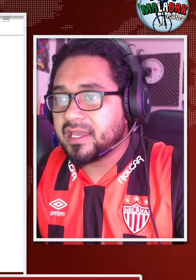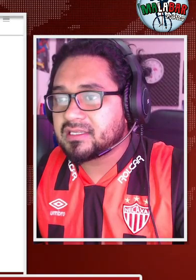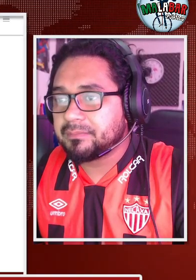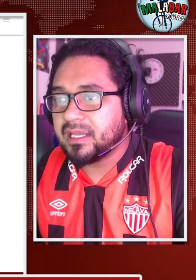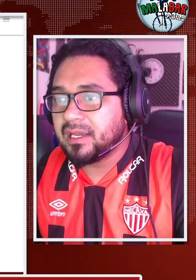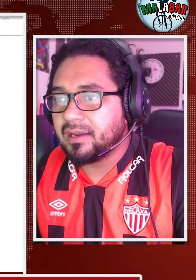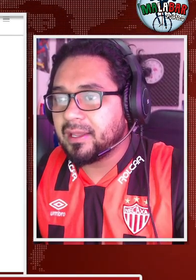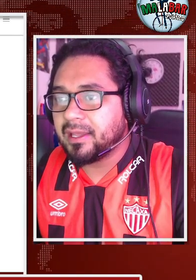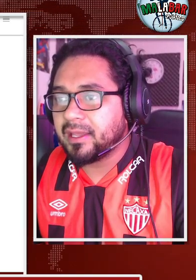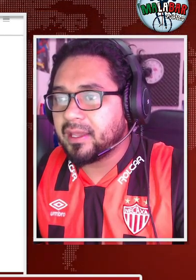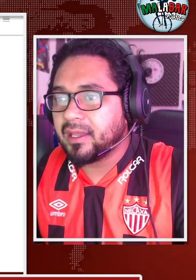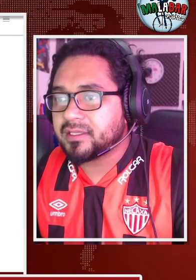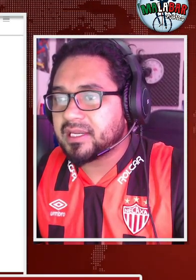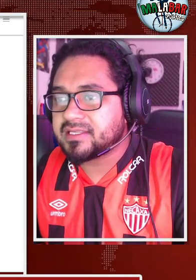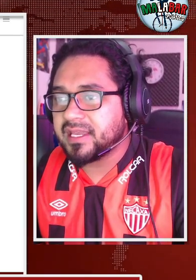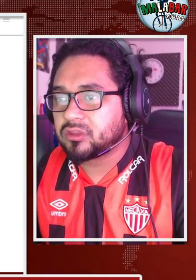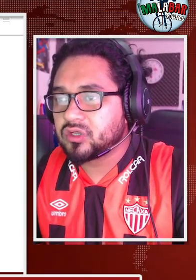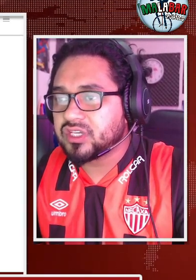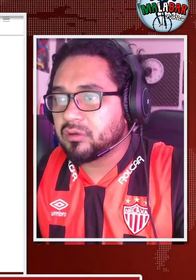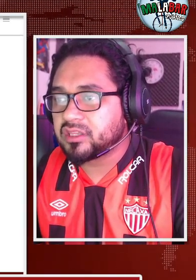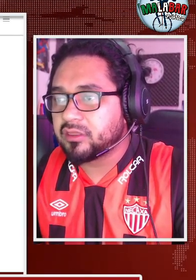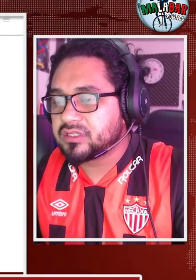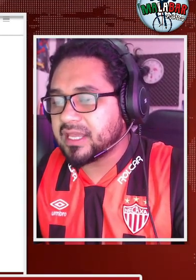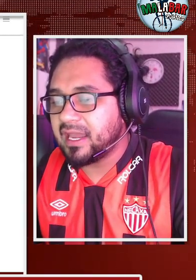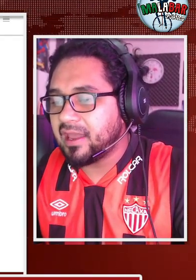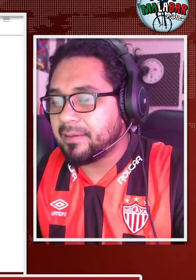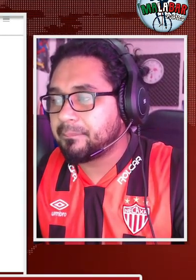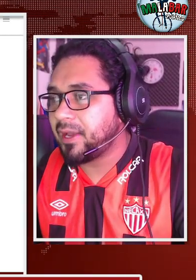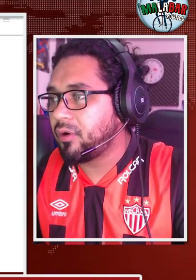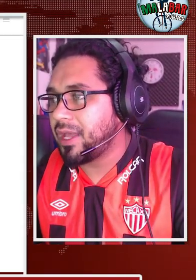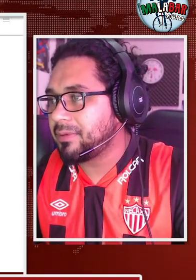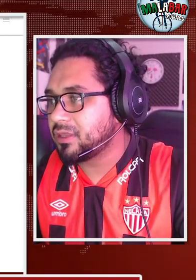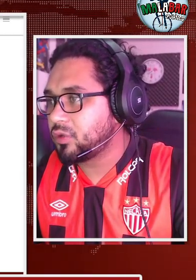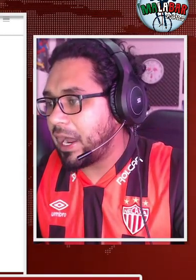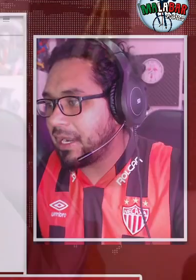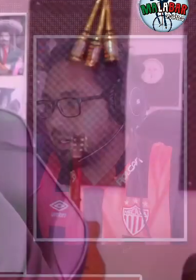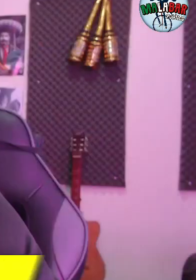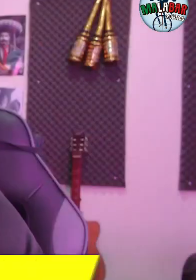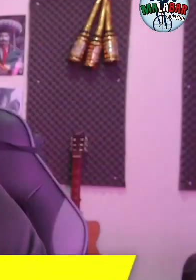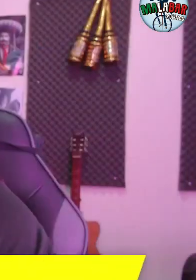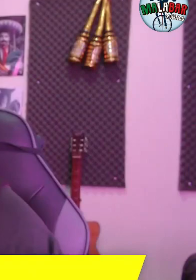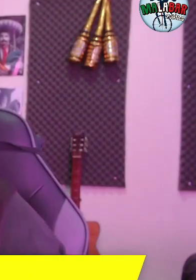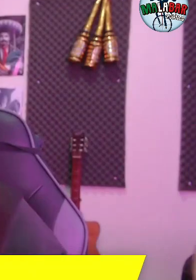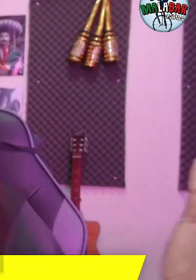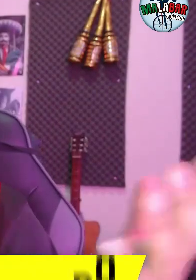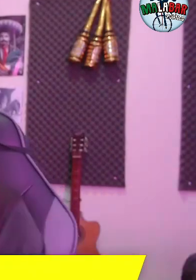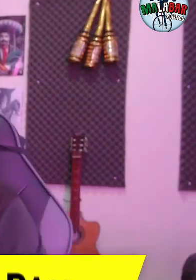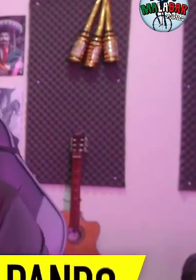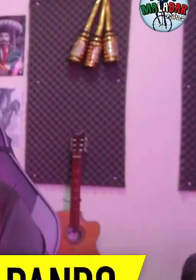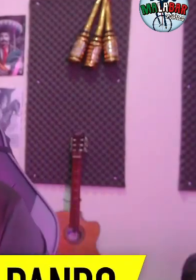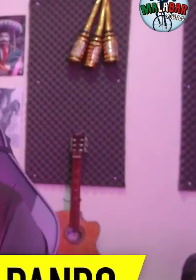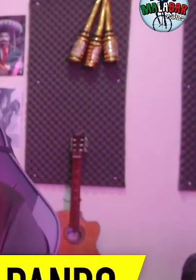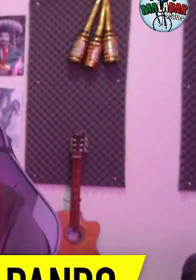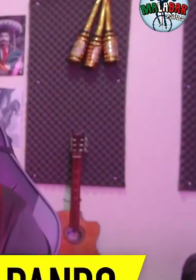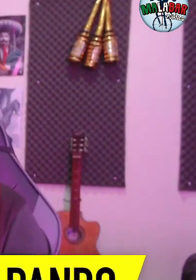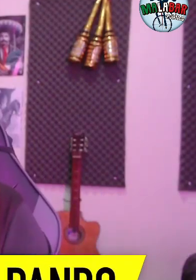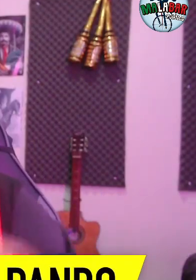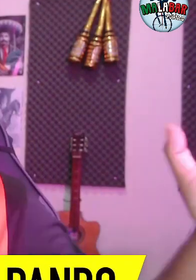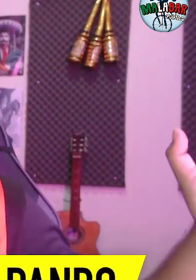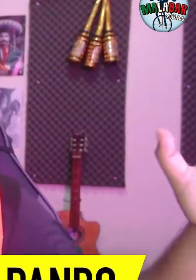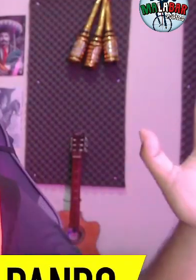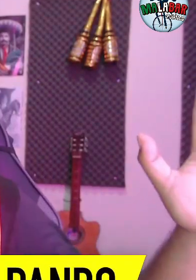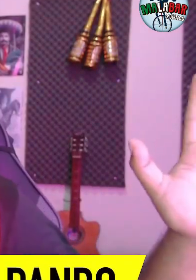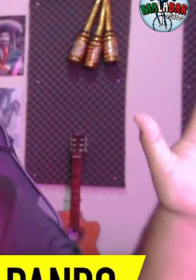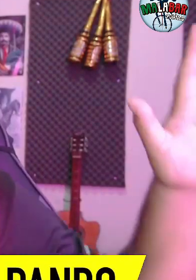110.000 y 352 el empleo eventual como ve las cifras y ahora sí señores